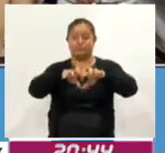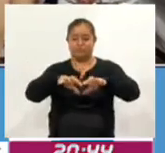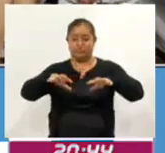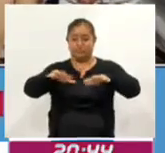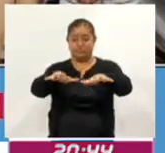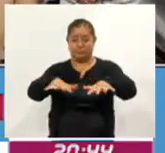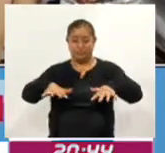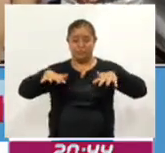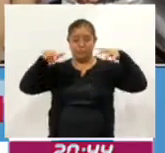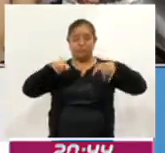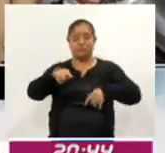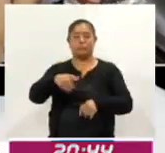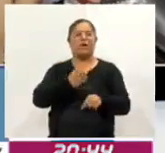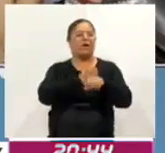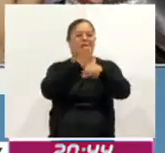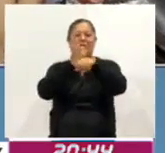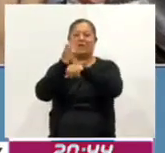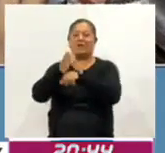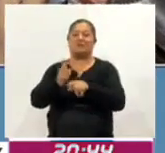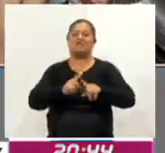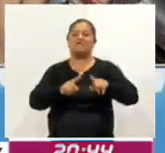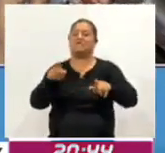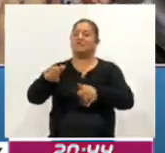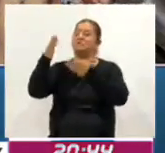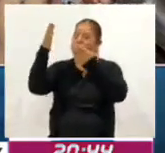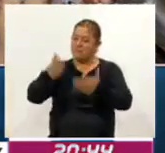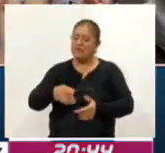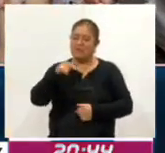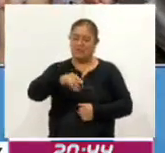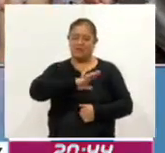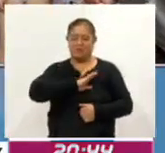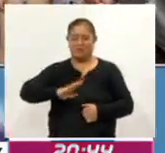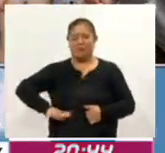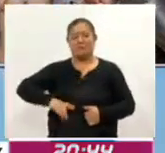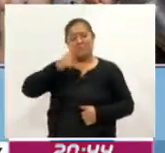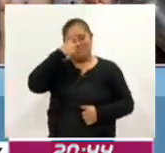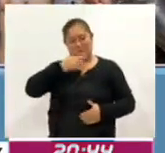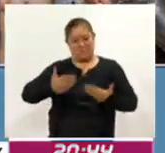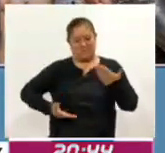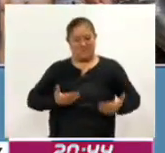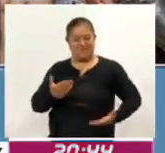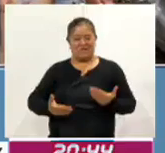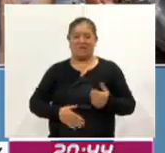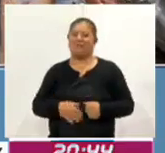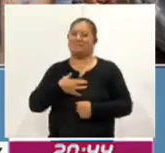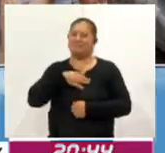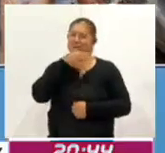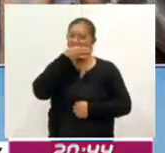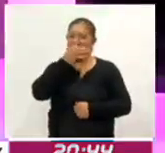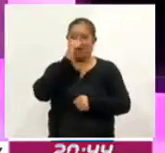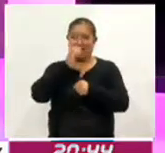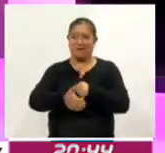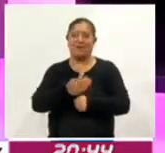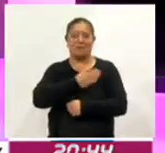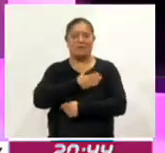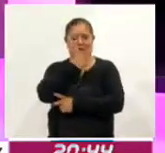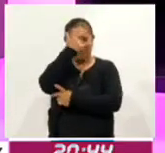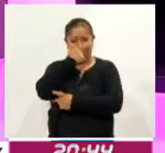estados, también se dieron cita en este municipio para bailar sus canciones. Este es nuestro reporte. Buena noche.